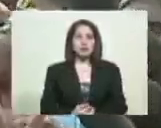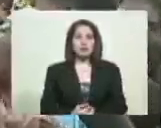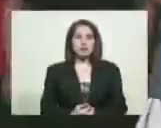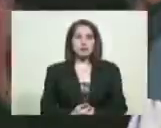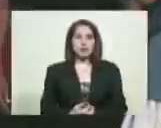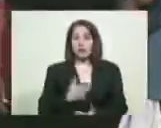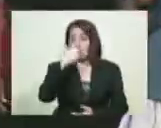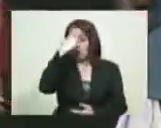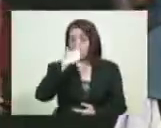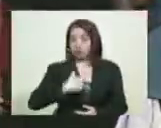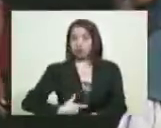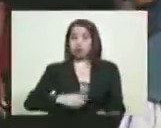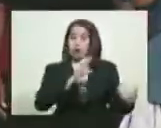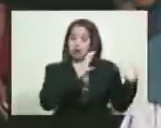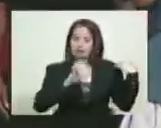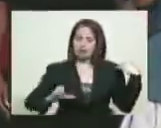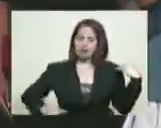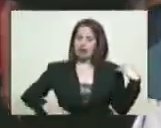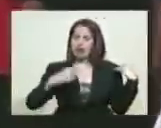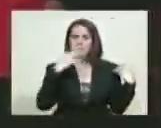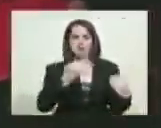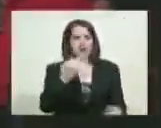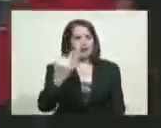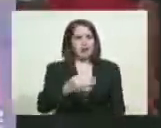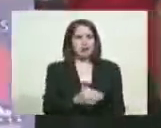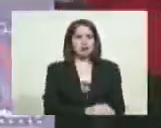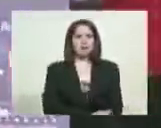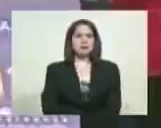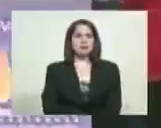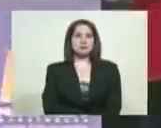Soy cristiano de verdad.